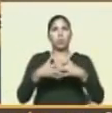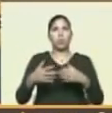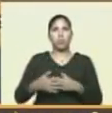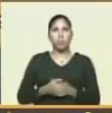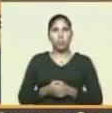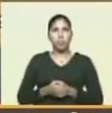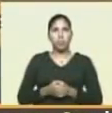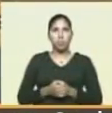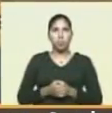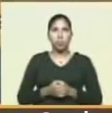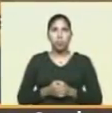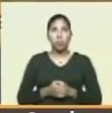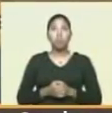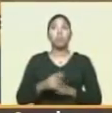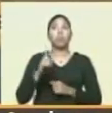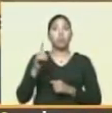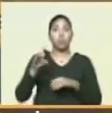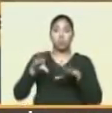plano internacional,